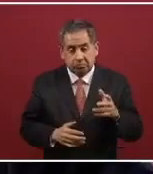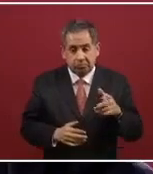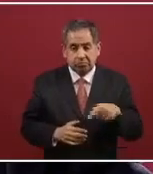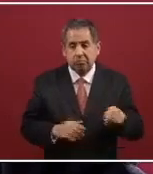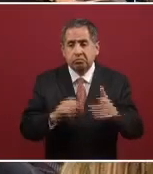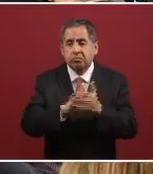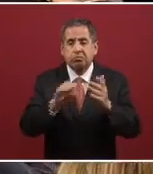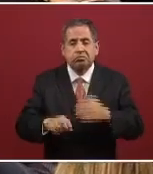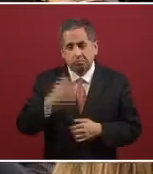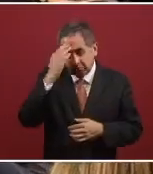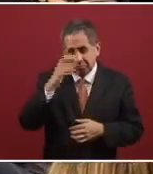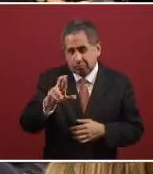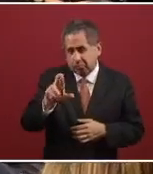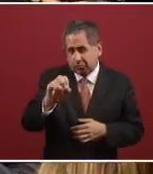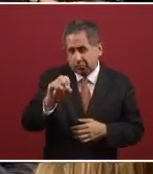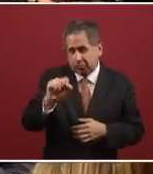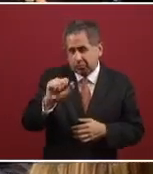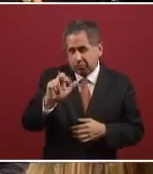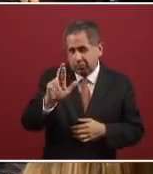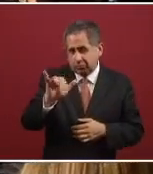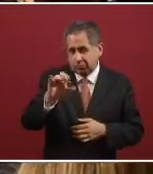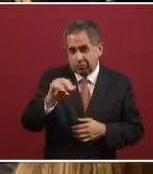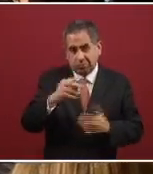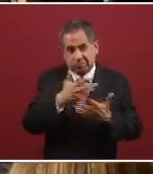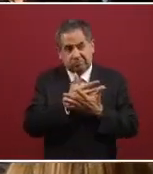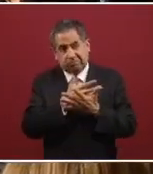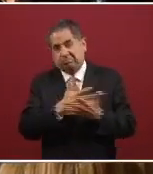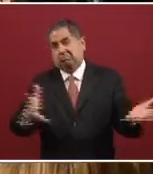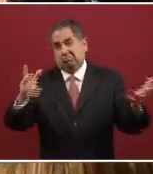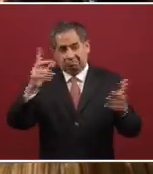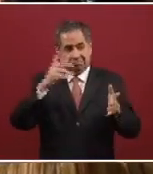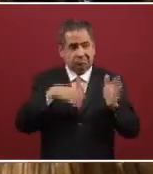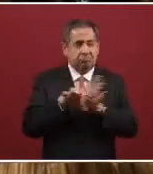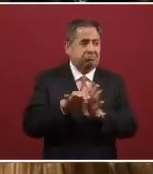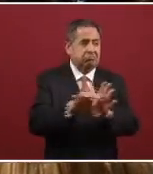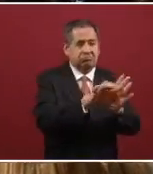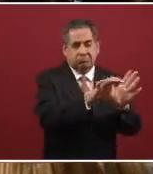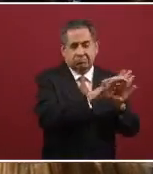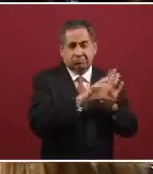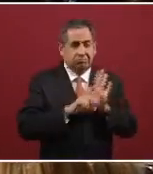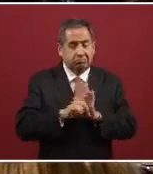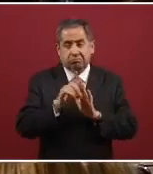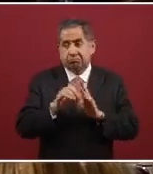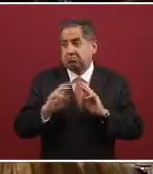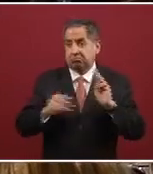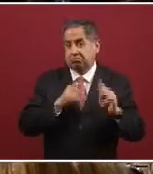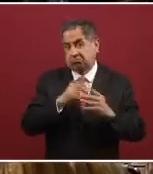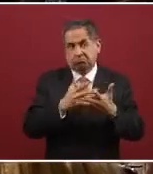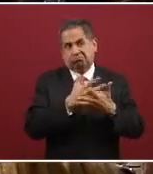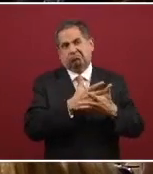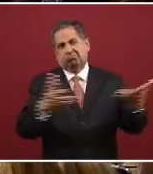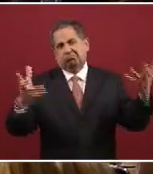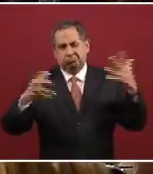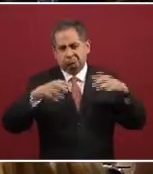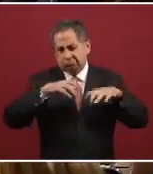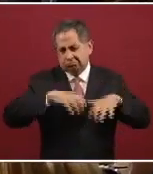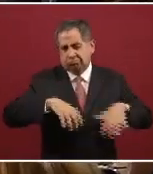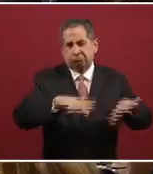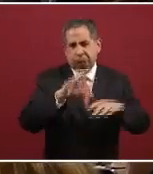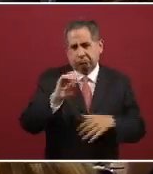Por ejemplo, el Rosario es de las más grandes, yo creo que del mundo, de las unidades habitacionales.